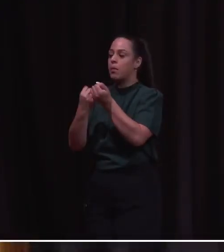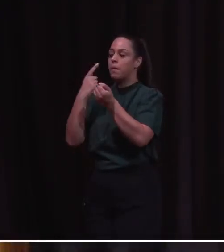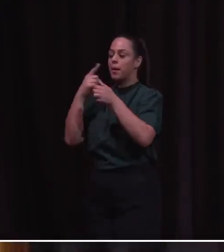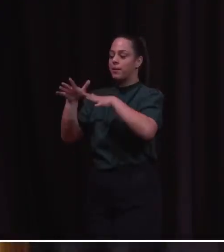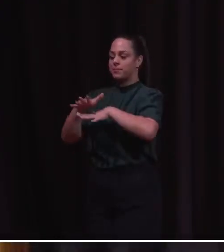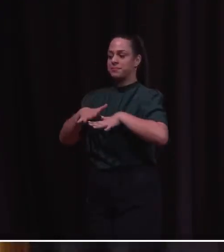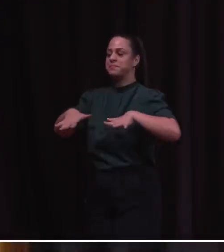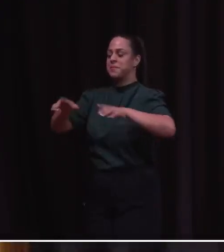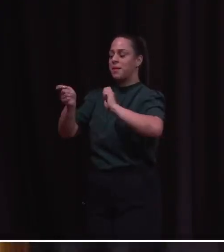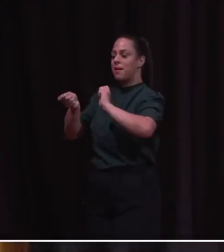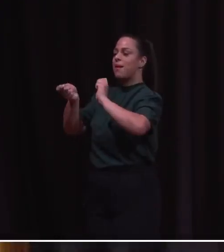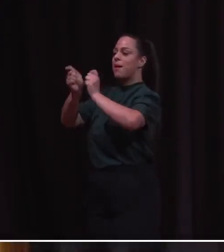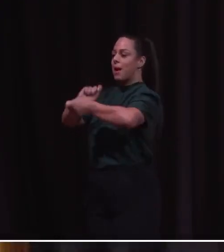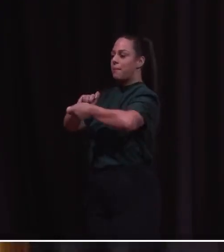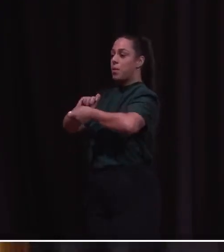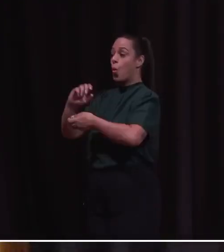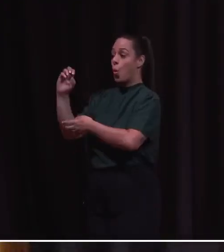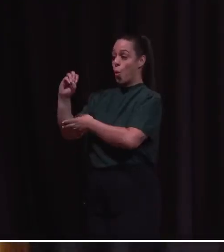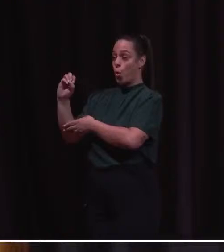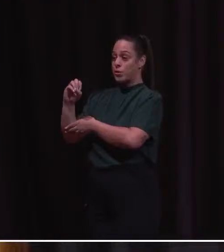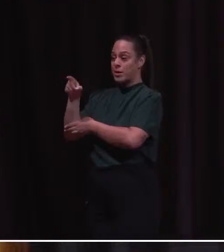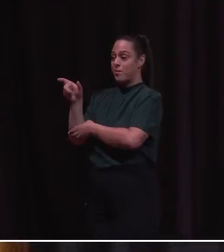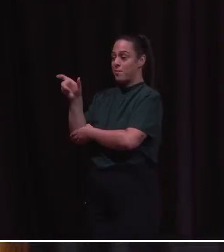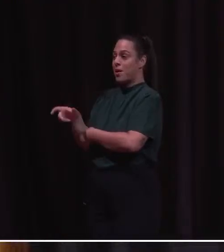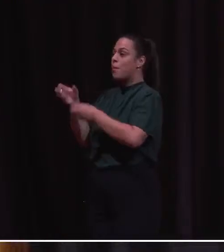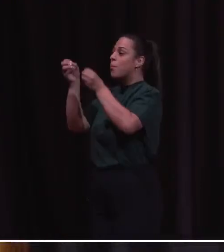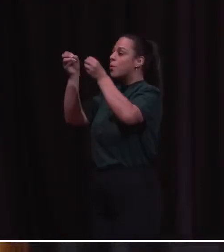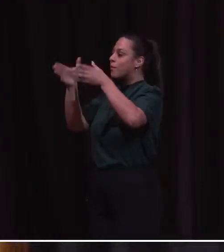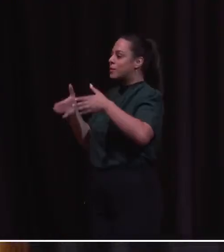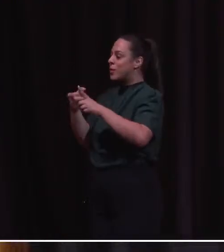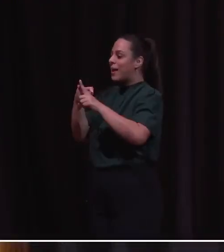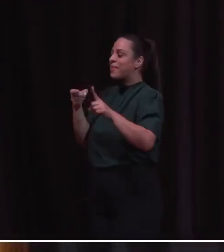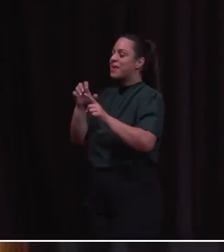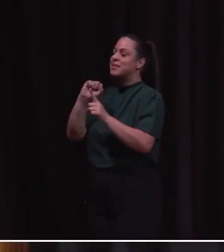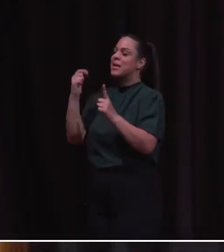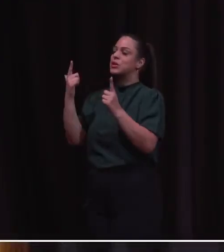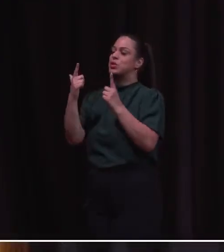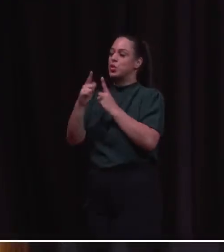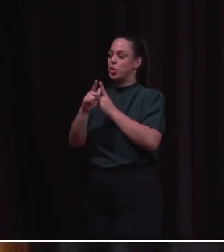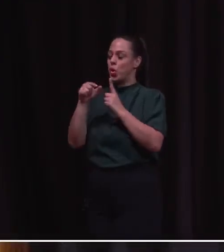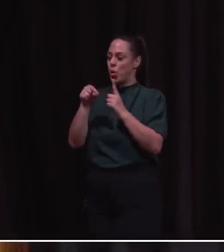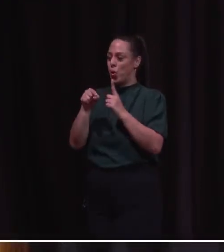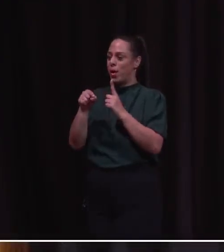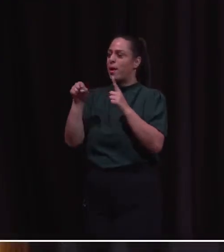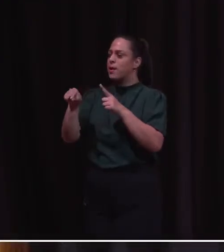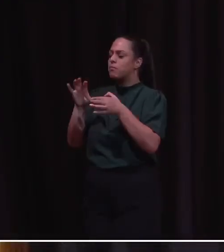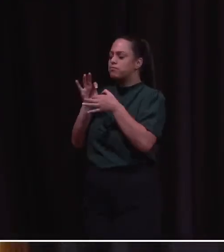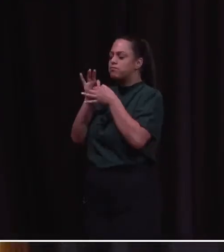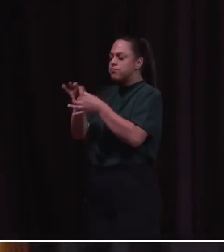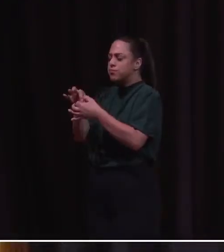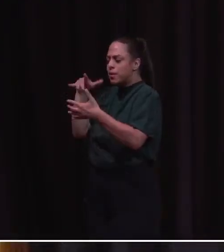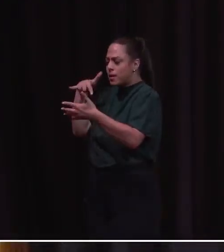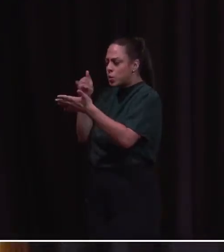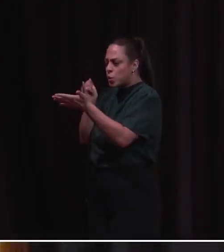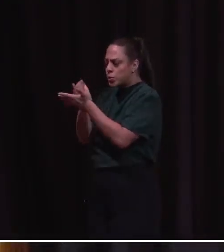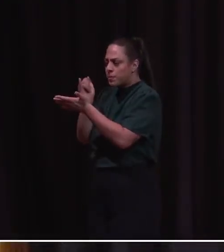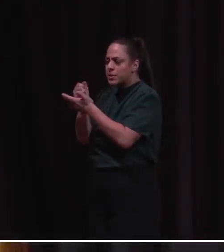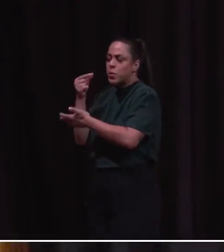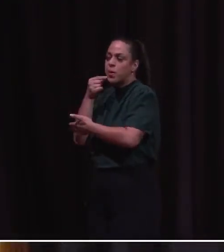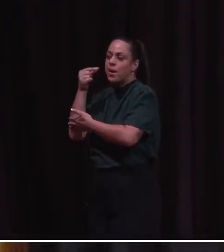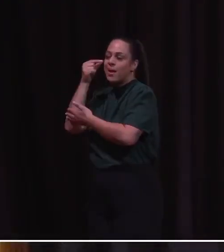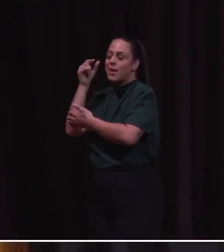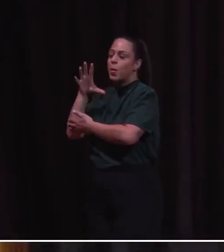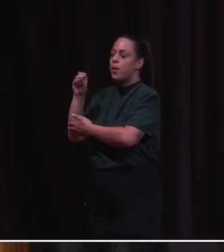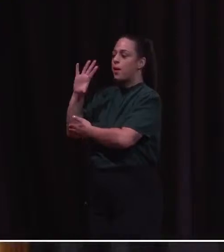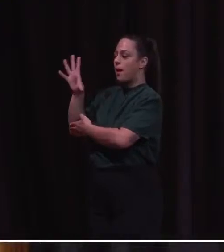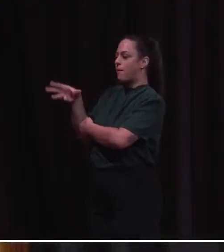campo. Oyèrónkẹ es profesora titular de Sociología, con afiliaciones a estudios de género y africanos en la Universidad